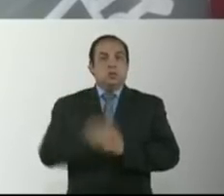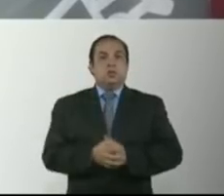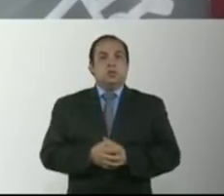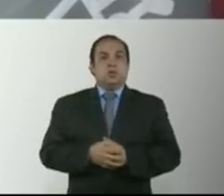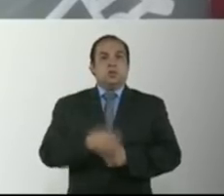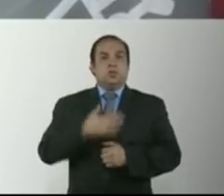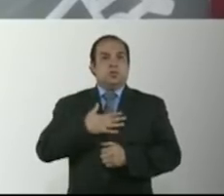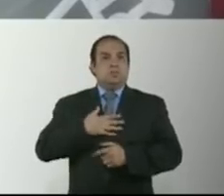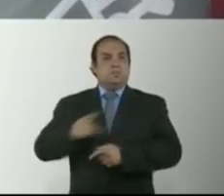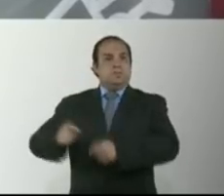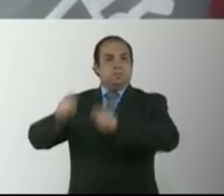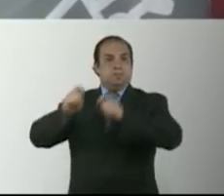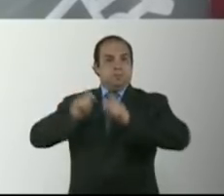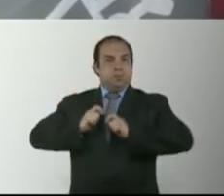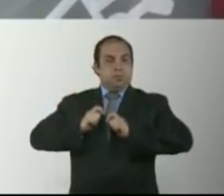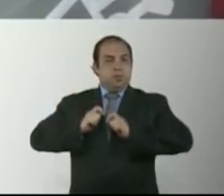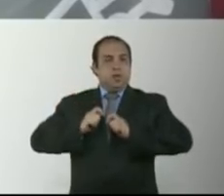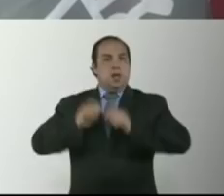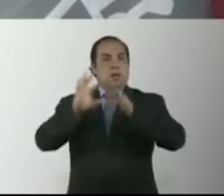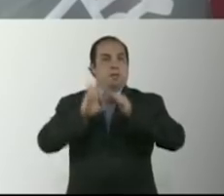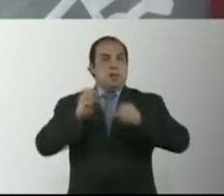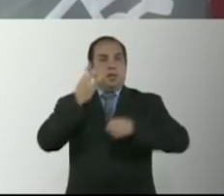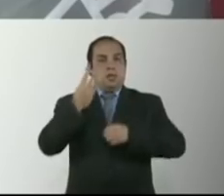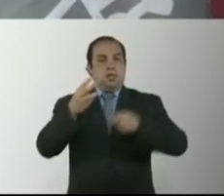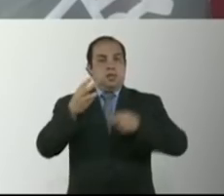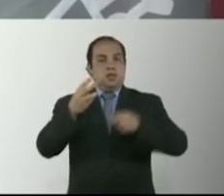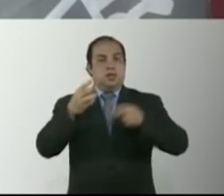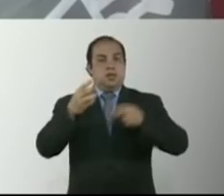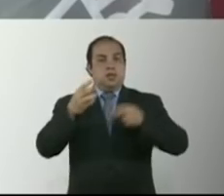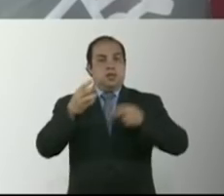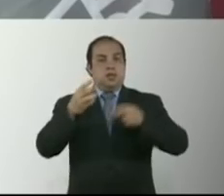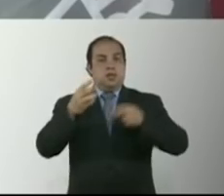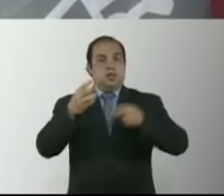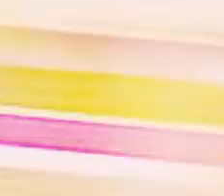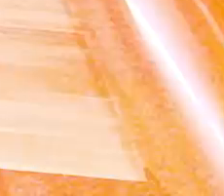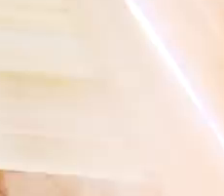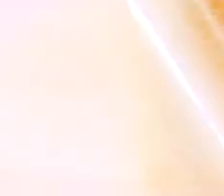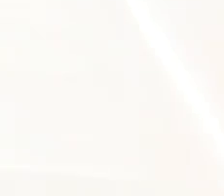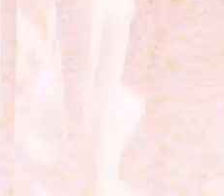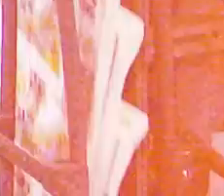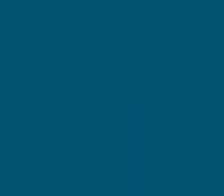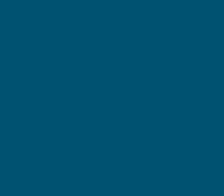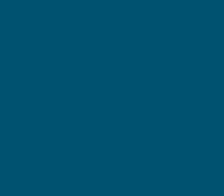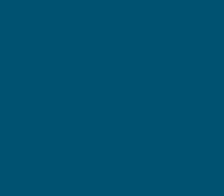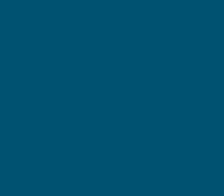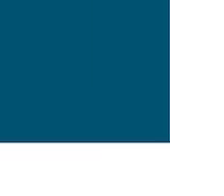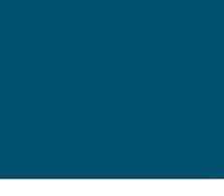iniciar un juicio político en contra de Sandra Cuevas, alcaldesa suspendida de Cuauhtémoc.